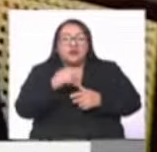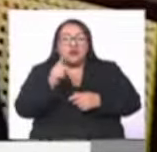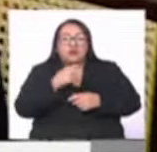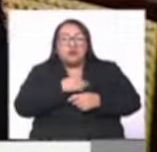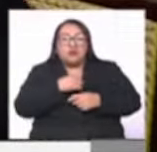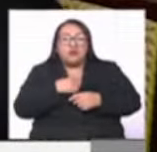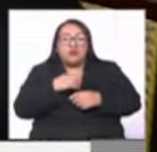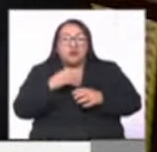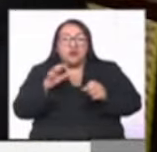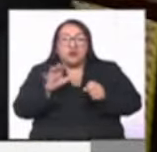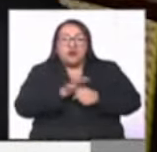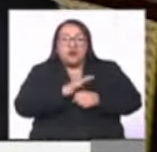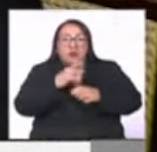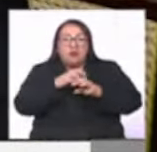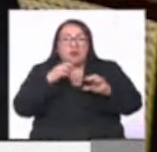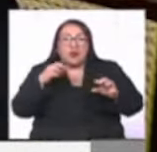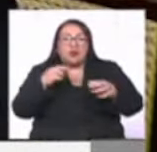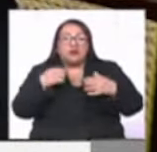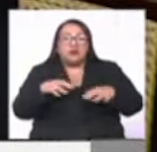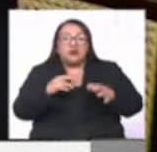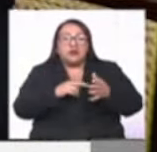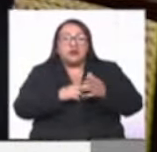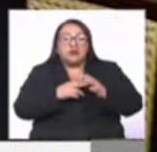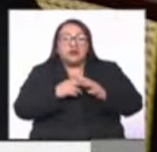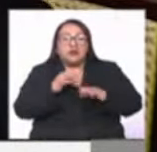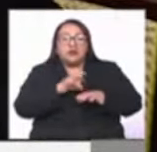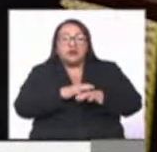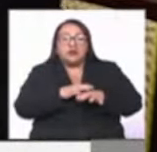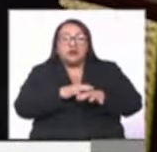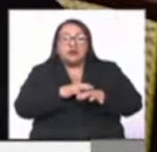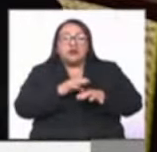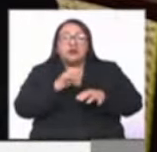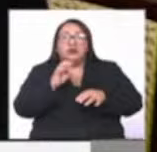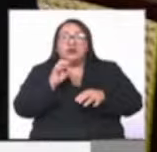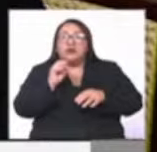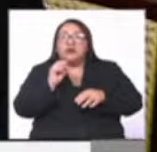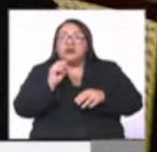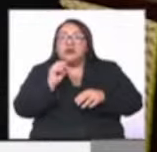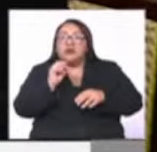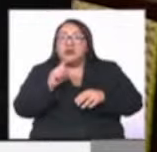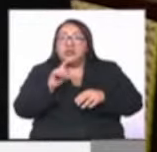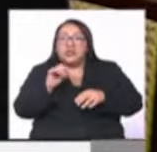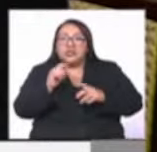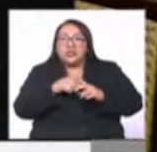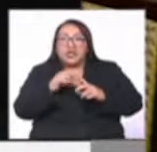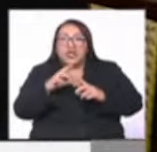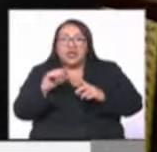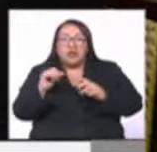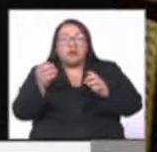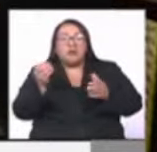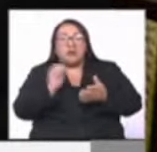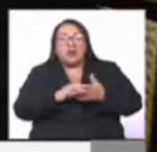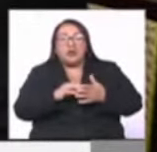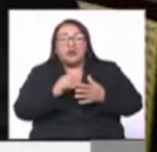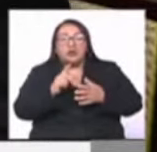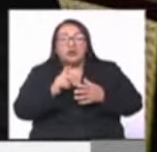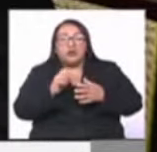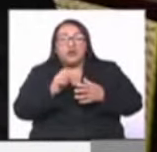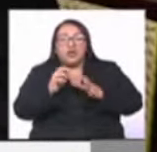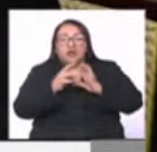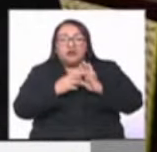miembro del pleno en este caso era la doctora Inés Tello Pero además es una resolución como ya se ha